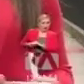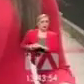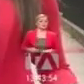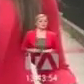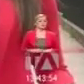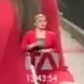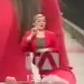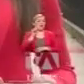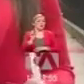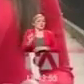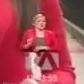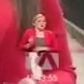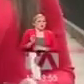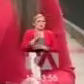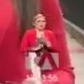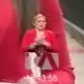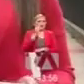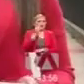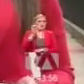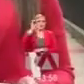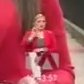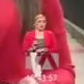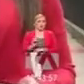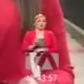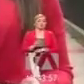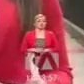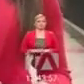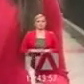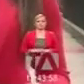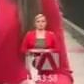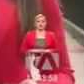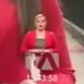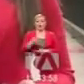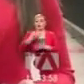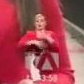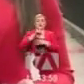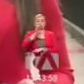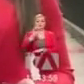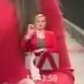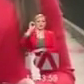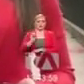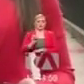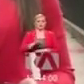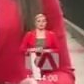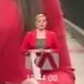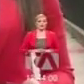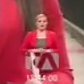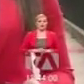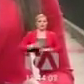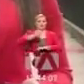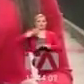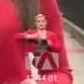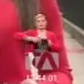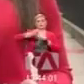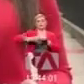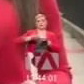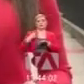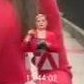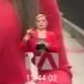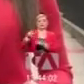de 10% al 50% del total de su salario. La Procuraduría durante esta diligencia solicitó que la reparación integral fuera de